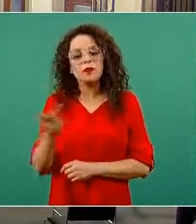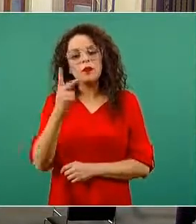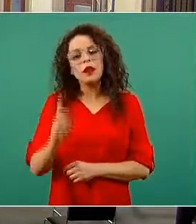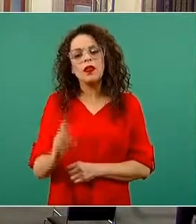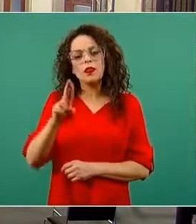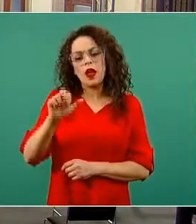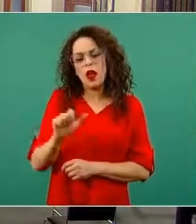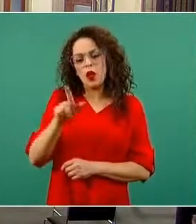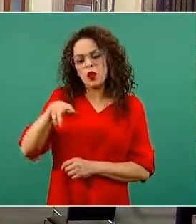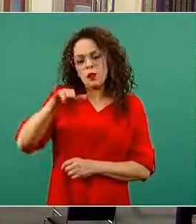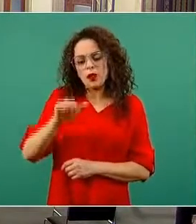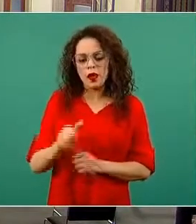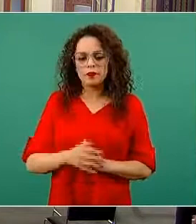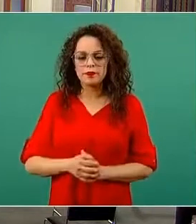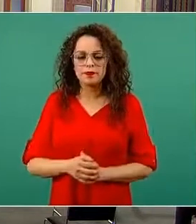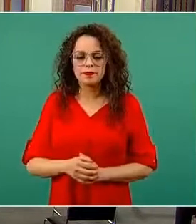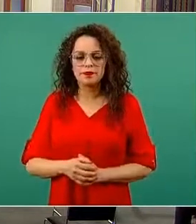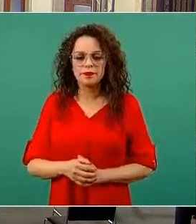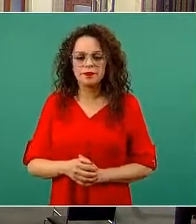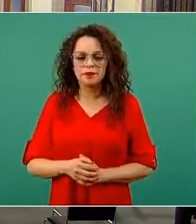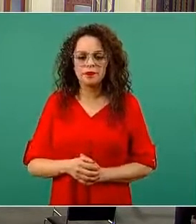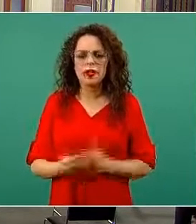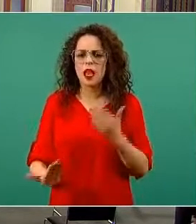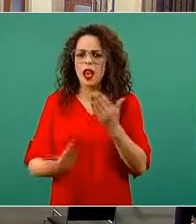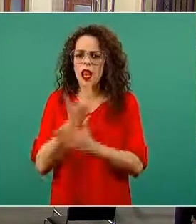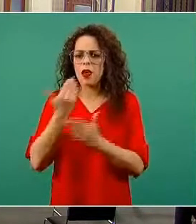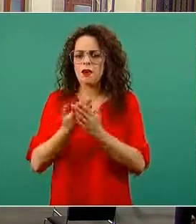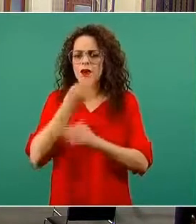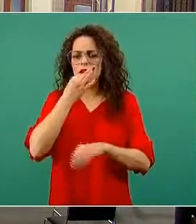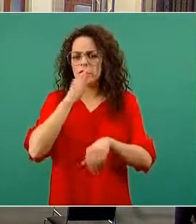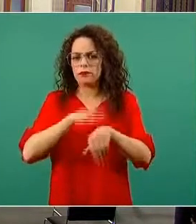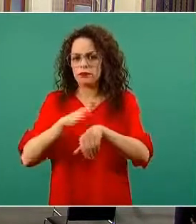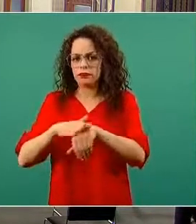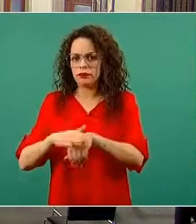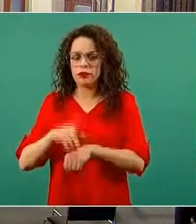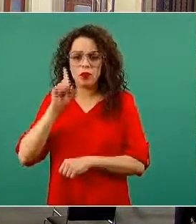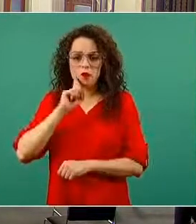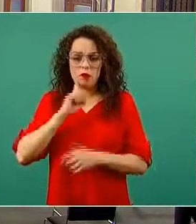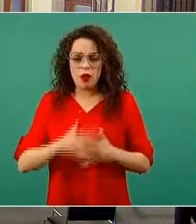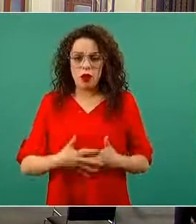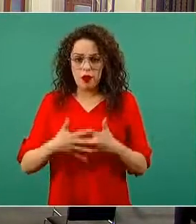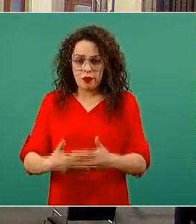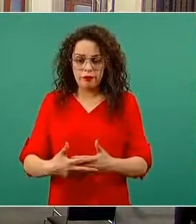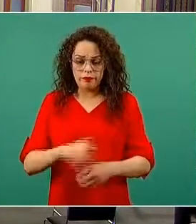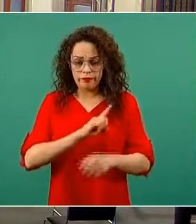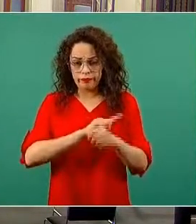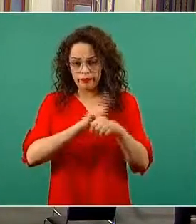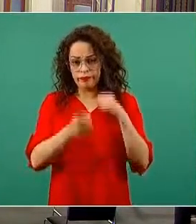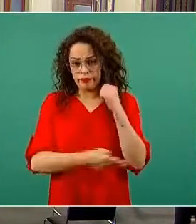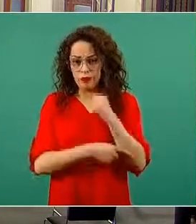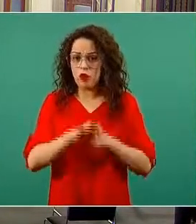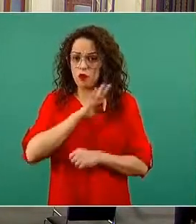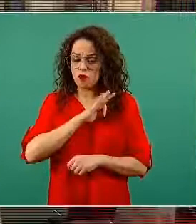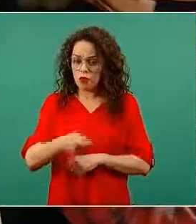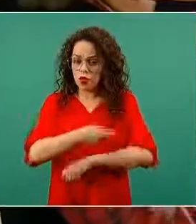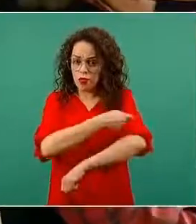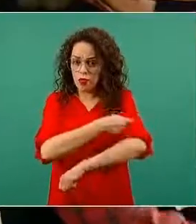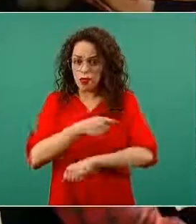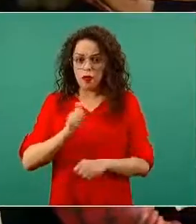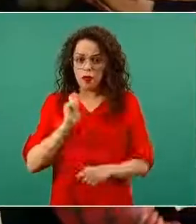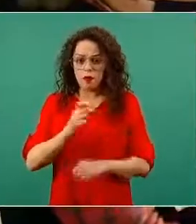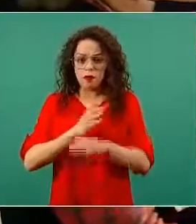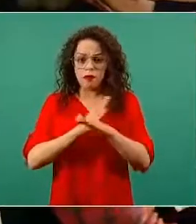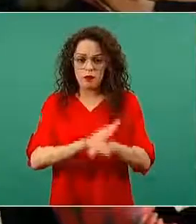Una pregunta. Desde que se dio a conocer en la mañana de que las mujeres embarazadas ya podrían vacunarse contra el COVID-19, algunos médicos